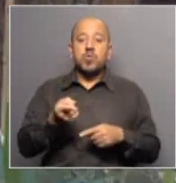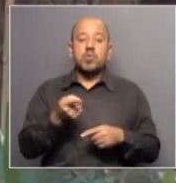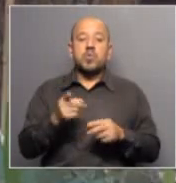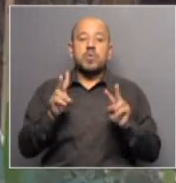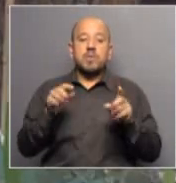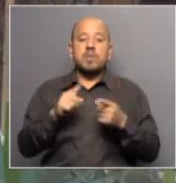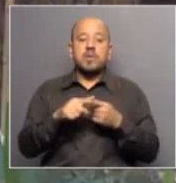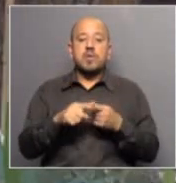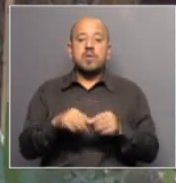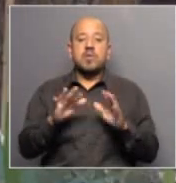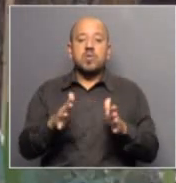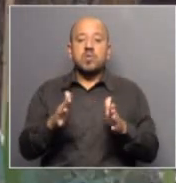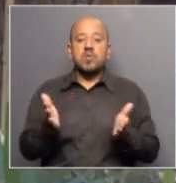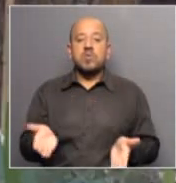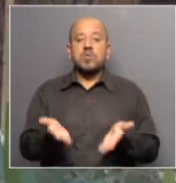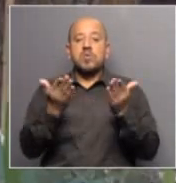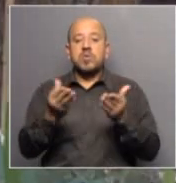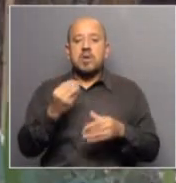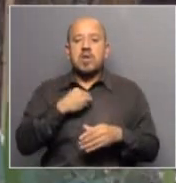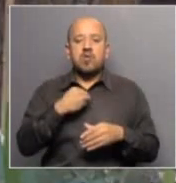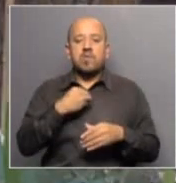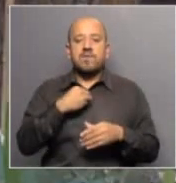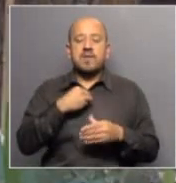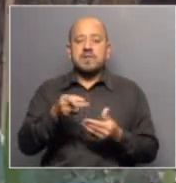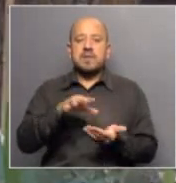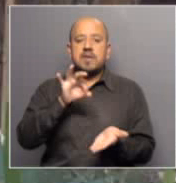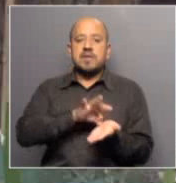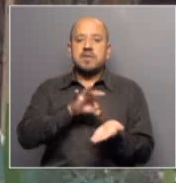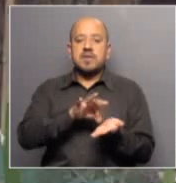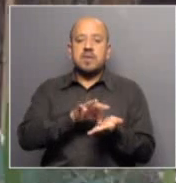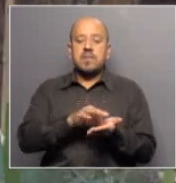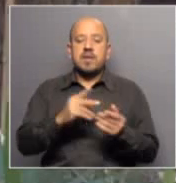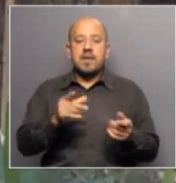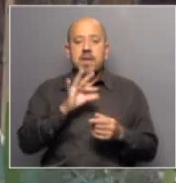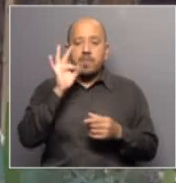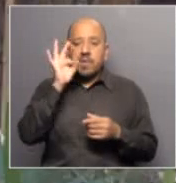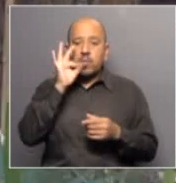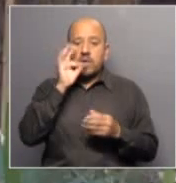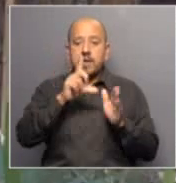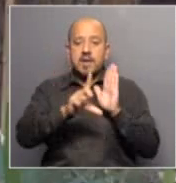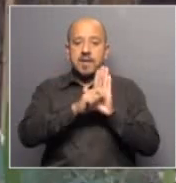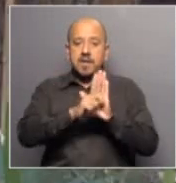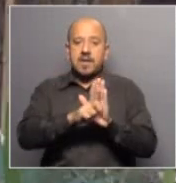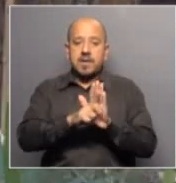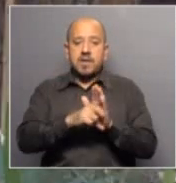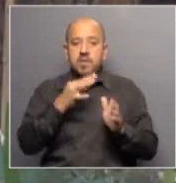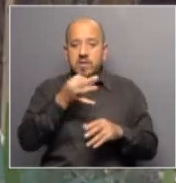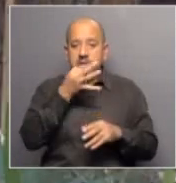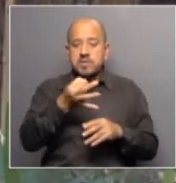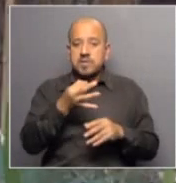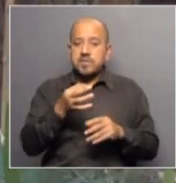que ver, digamos, con dinamitar la confianza en el sistema de marihuana legal. Es un poco lo que decía Romani.